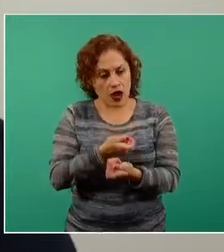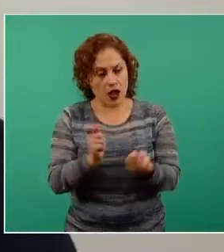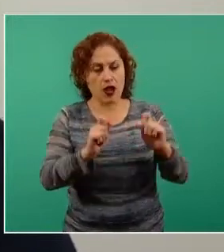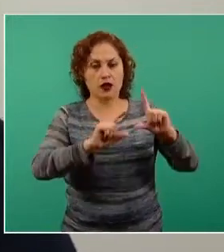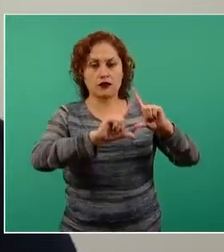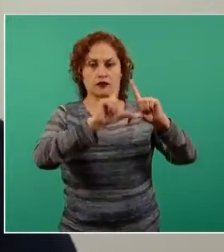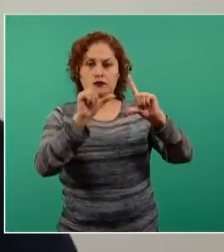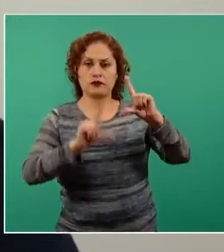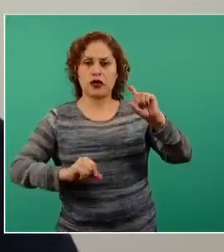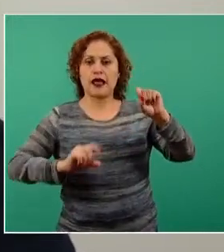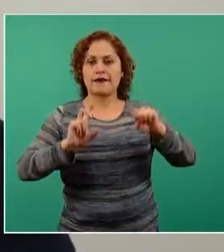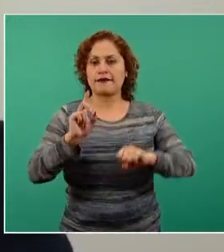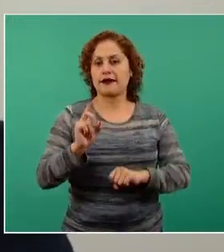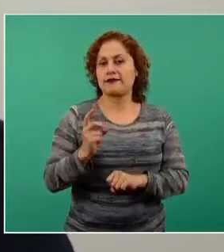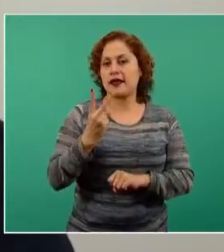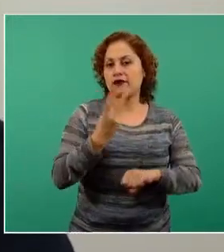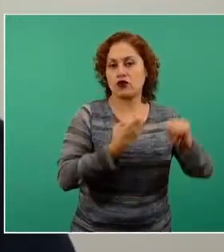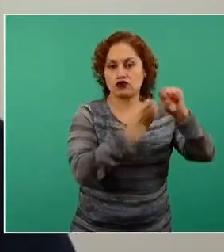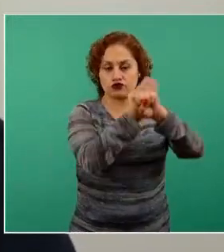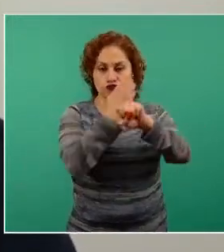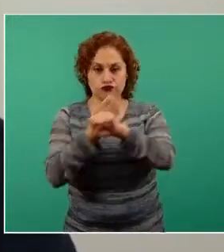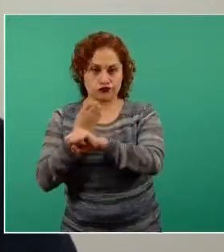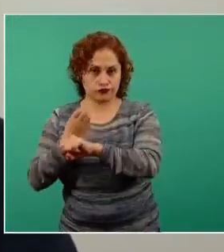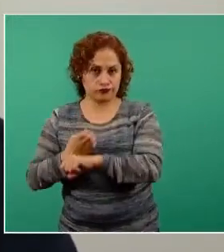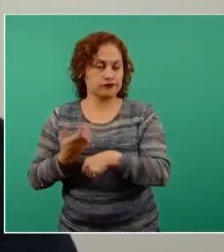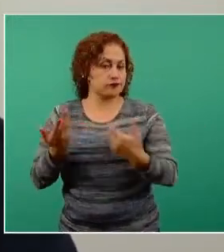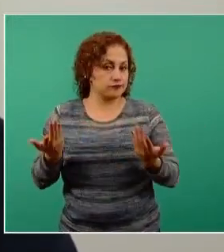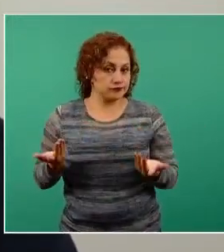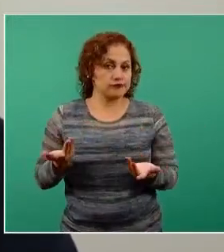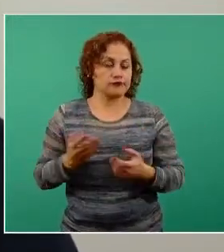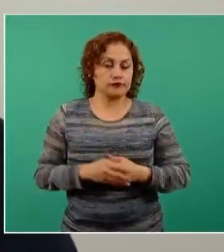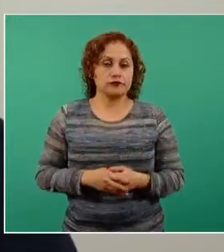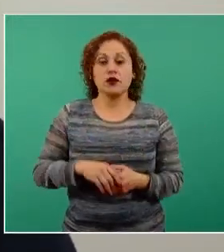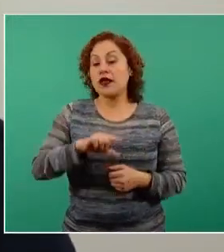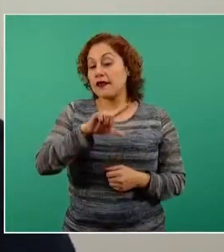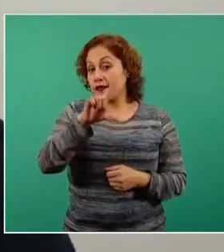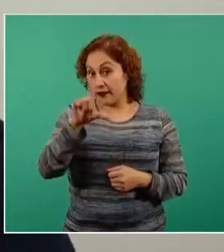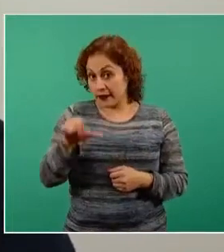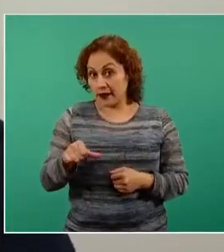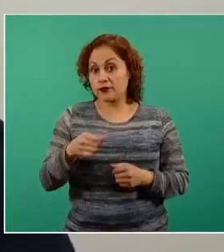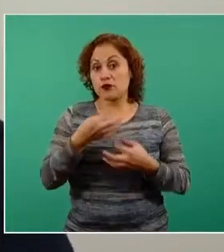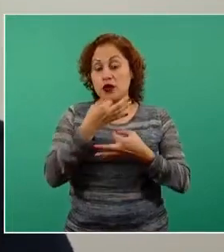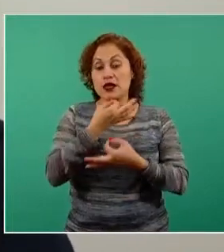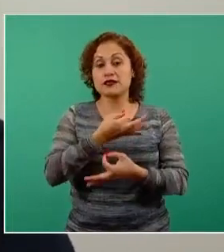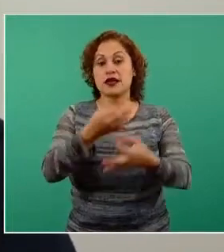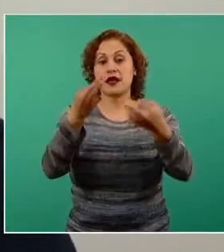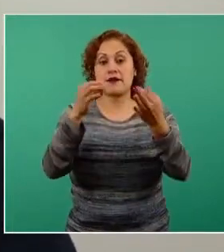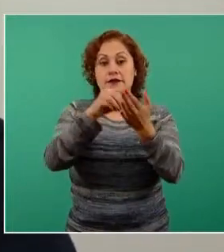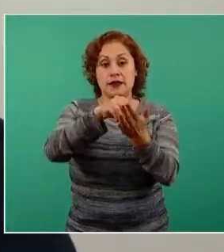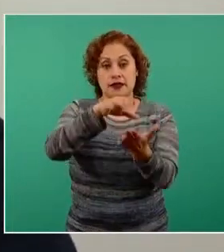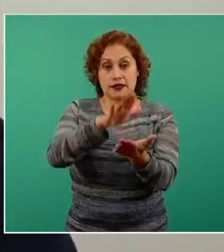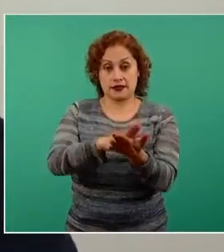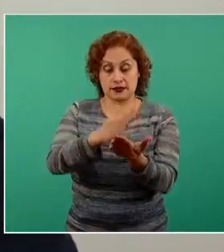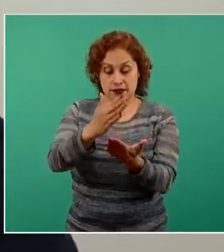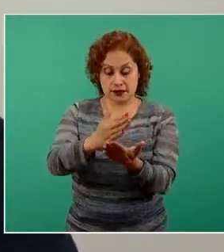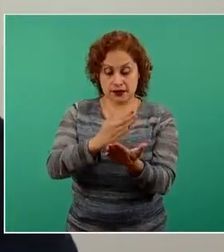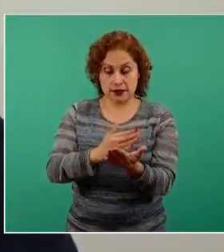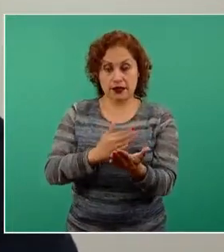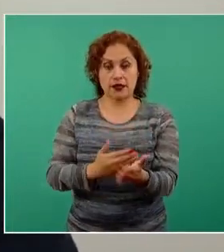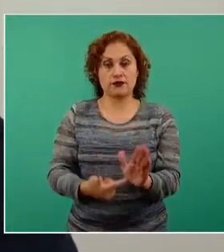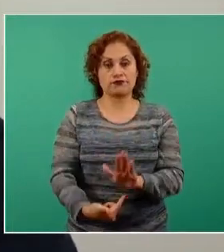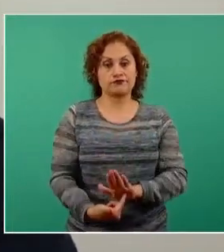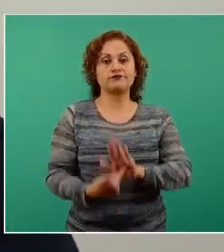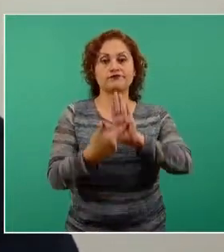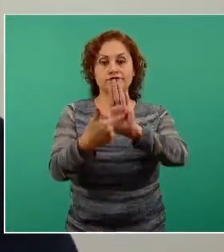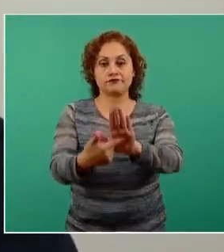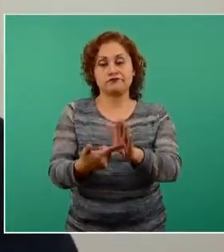entidades federativas. Y esto obviamente, o esta distribución la estaremos conociendo en siguientes días y de seguro será muy